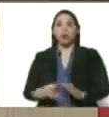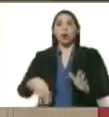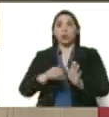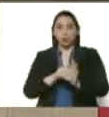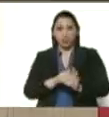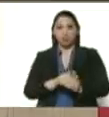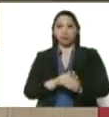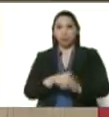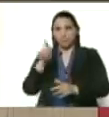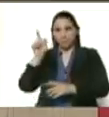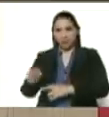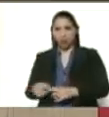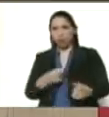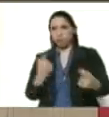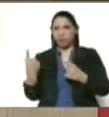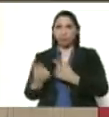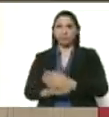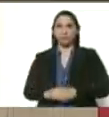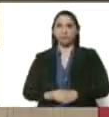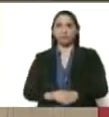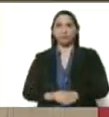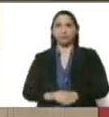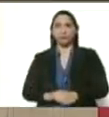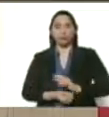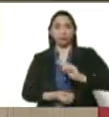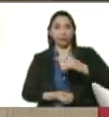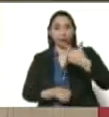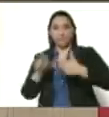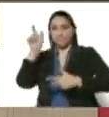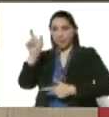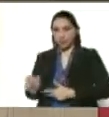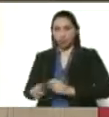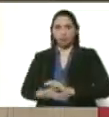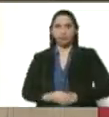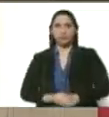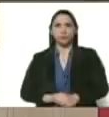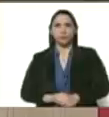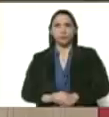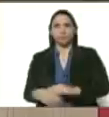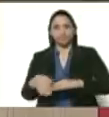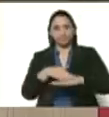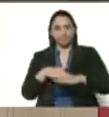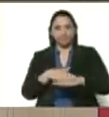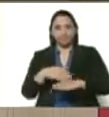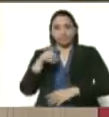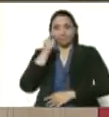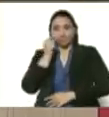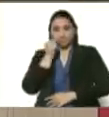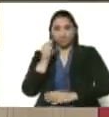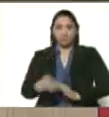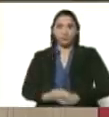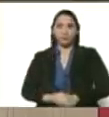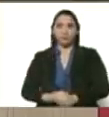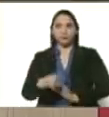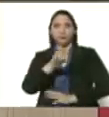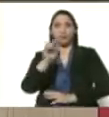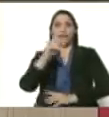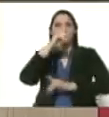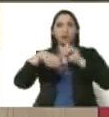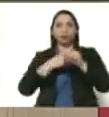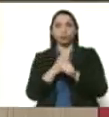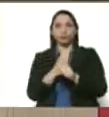caso importado. El tercer caso, disculpen, es un hombre de 20